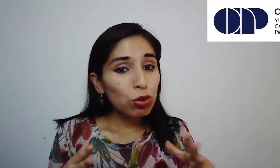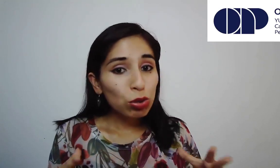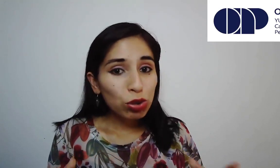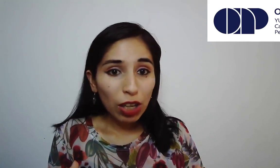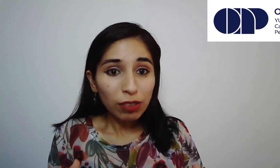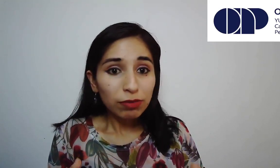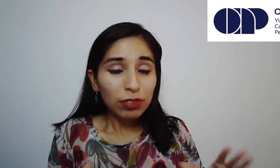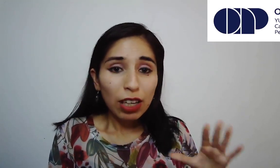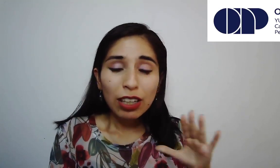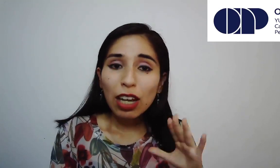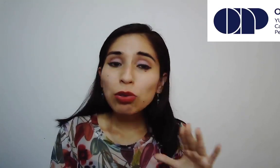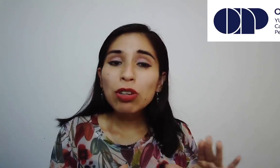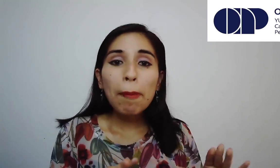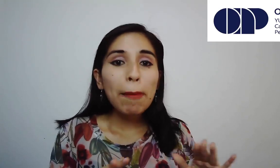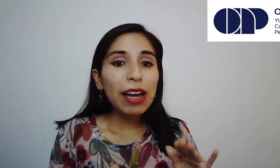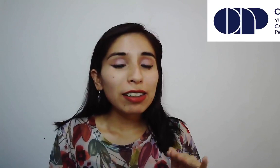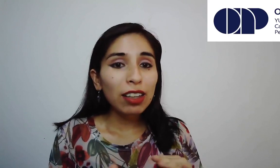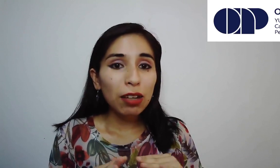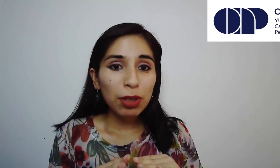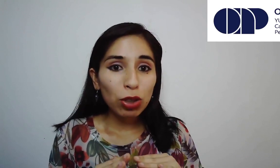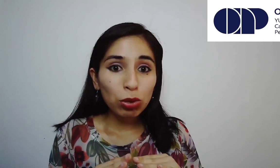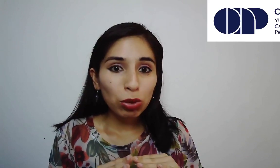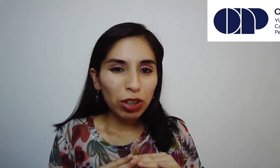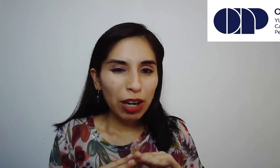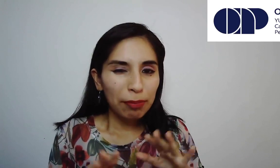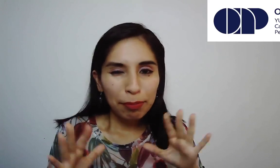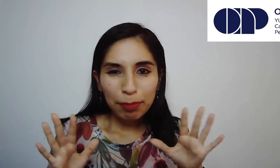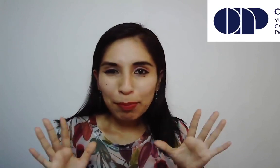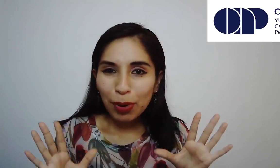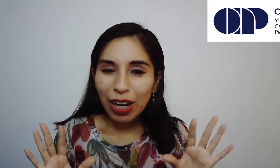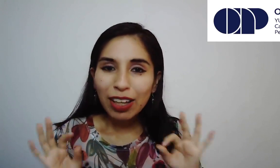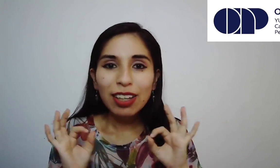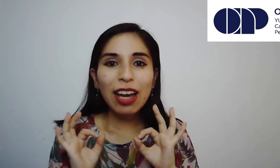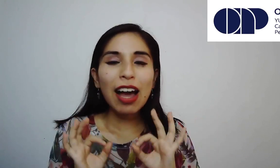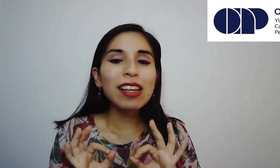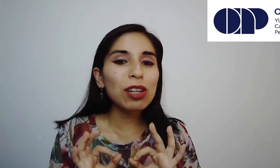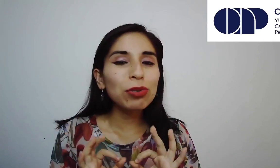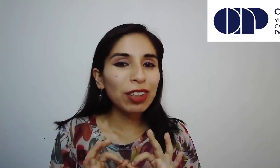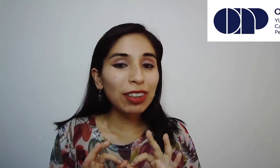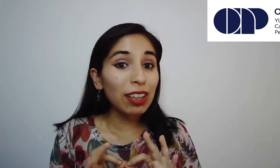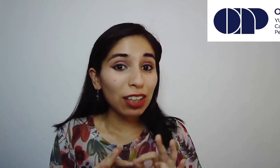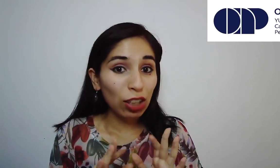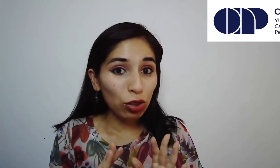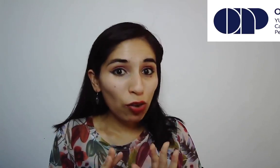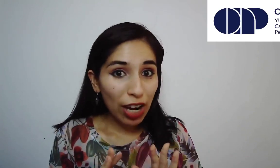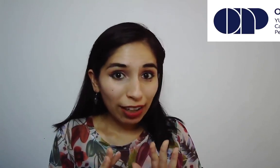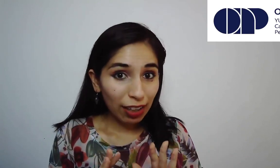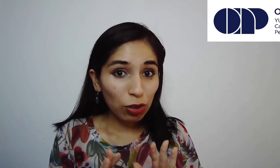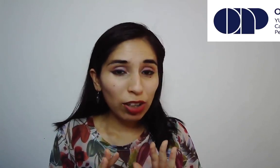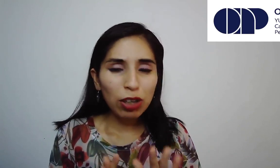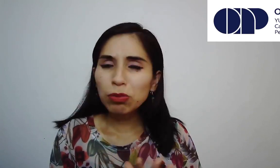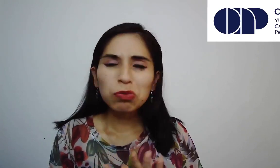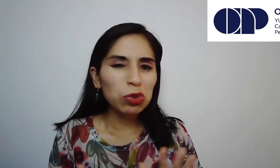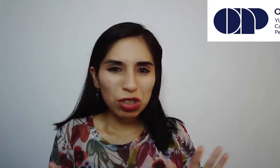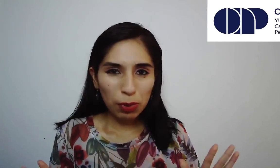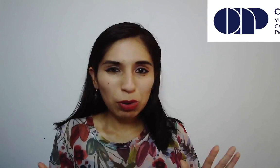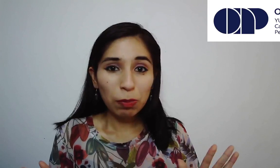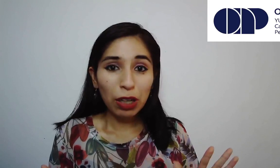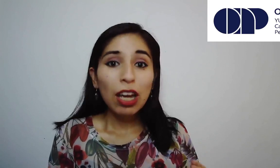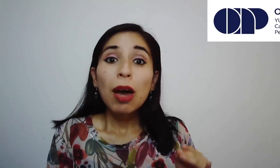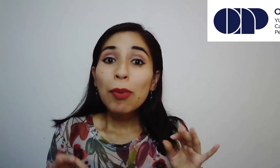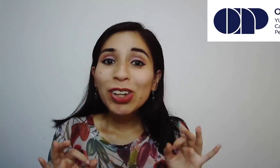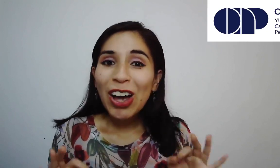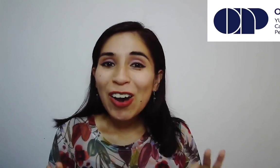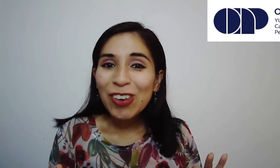si usted en alguna parte del vídeo tutorial por ahí hay algún detalle que no le ha quedado claro no se